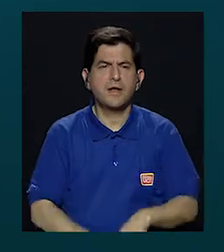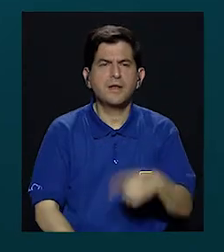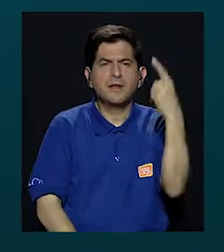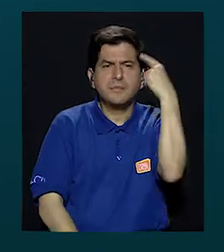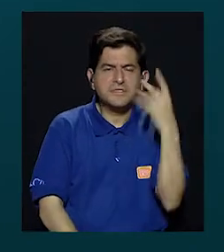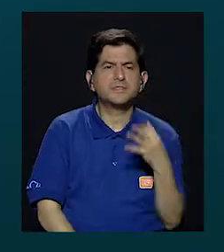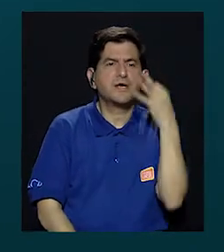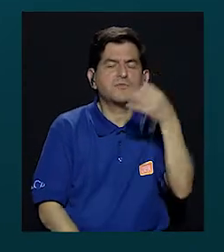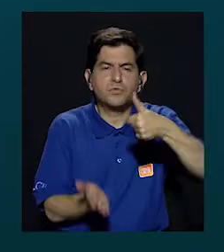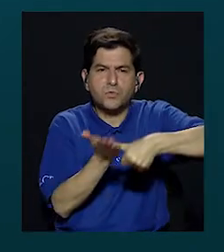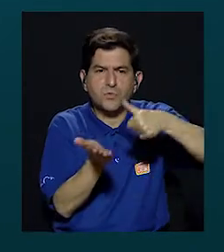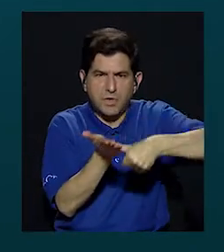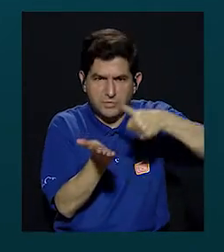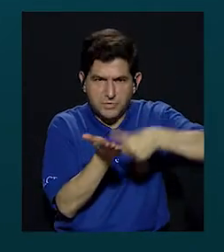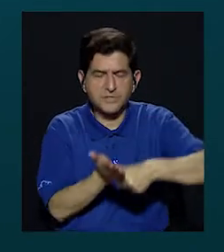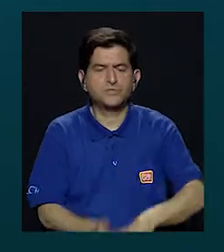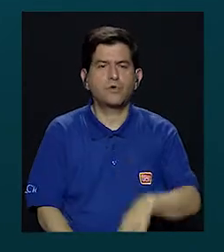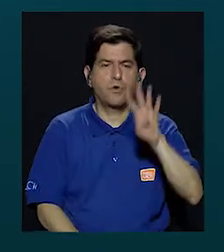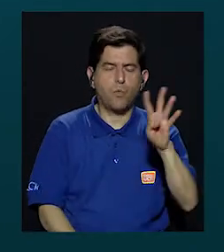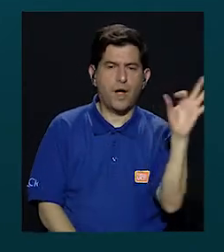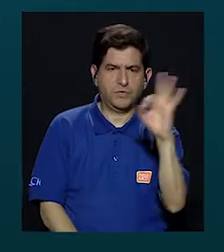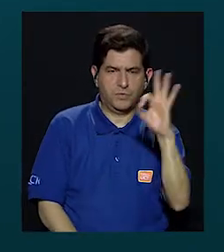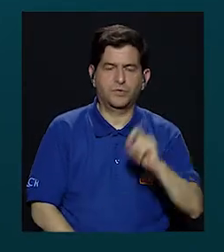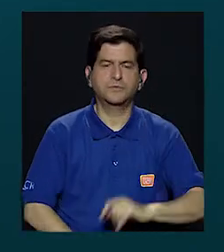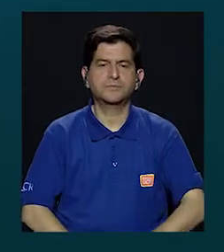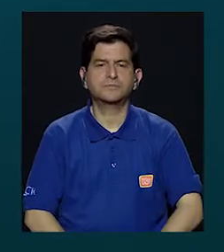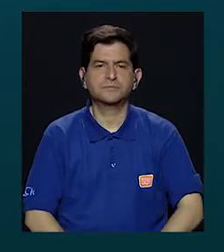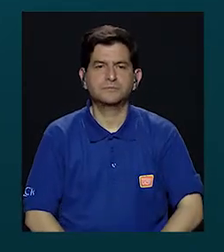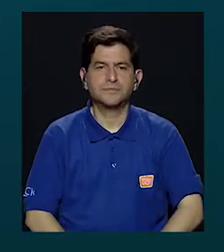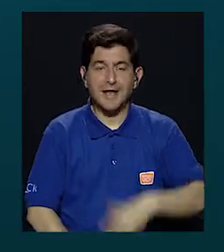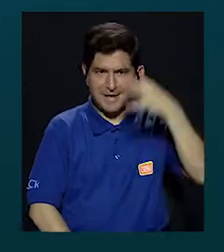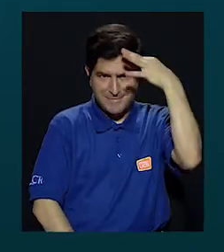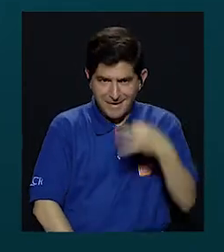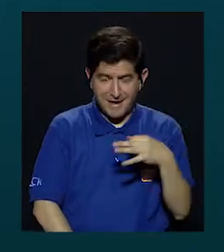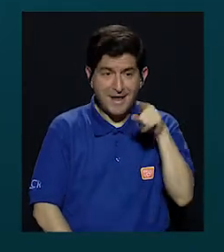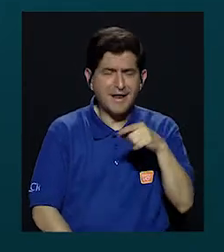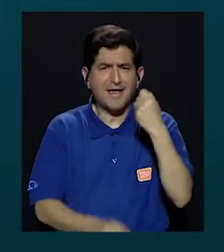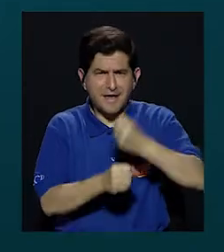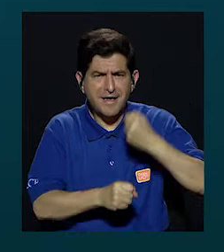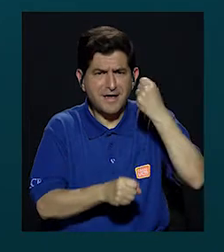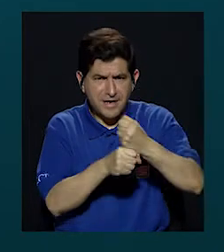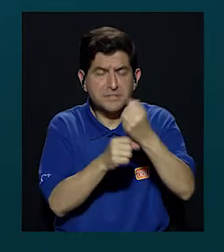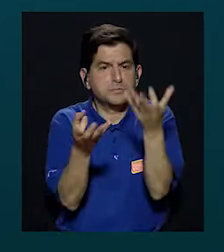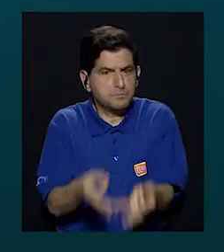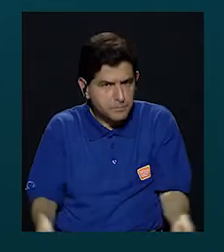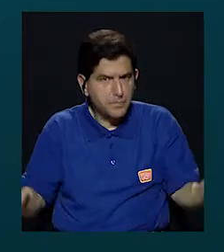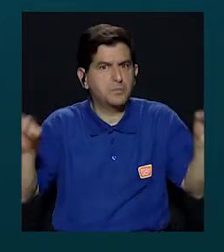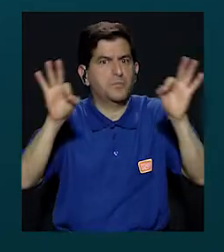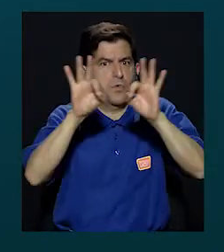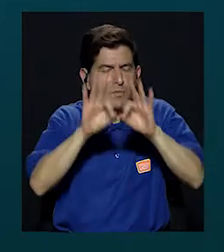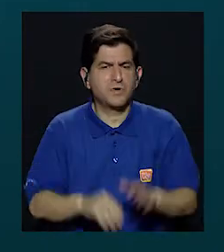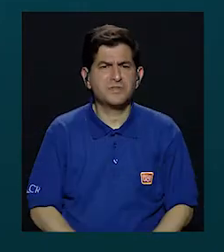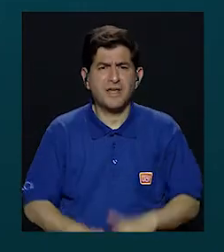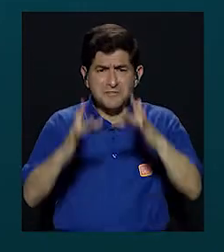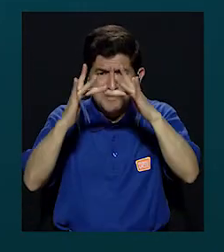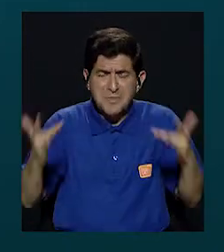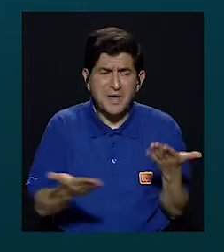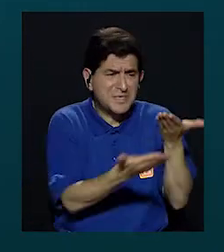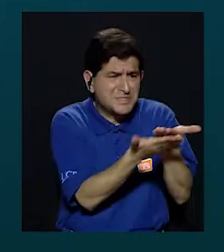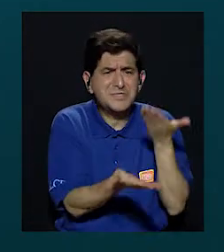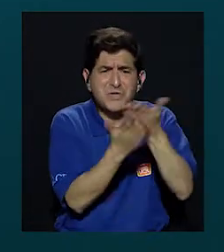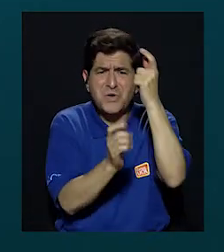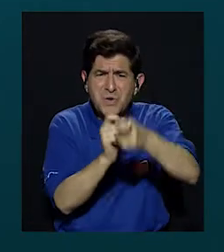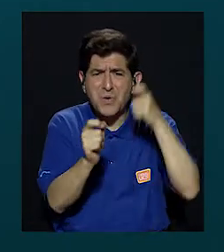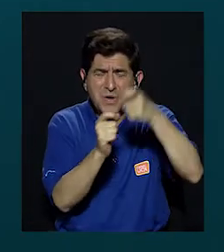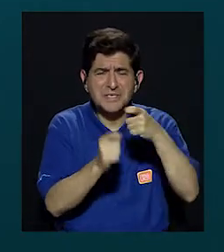con miras a las elecciones del próximo 4 creemos que estos esfuerzos cobran relevancia ante el vacío